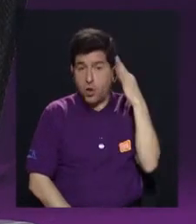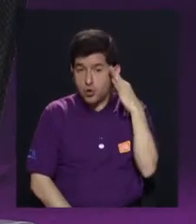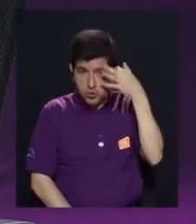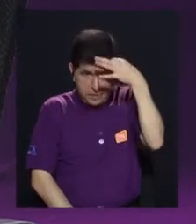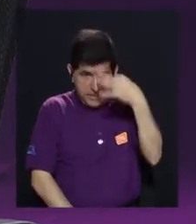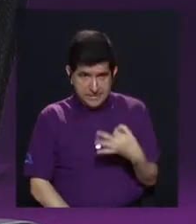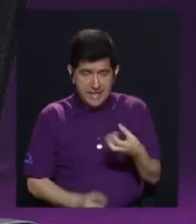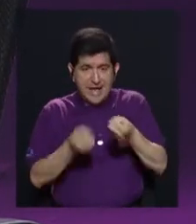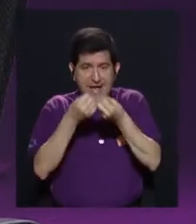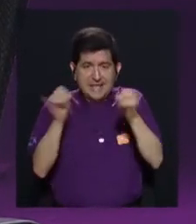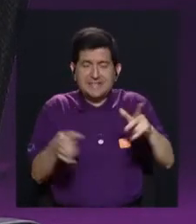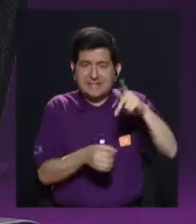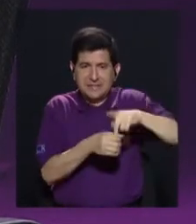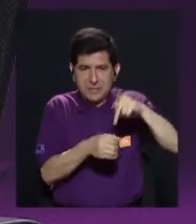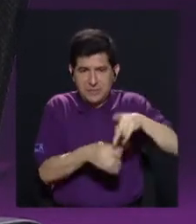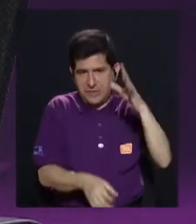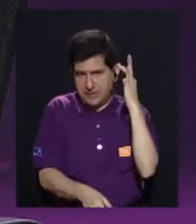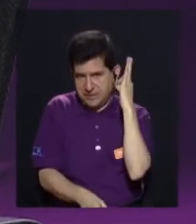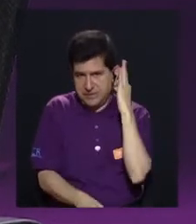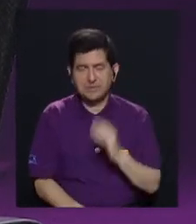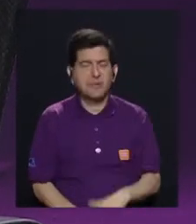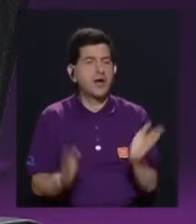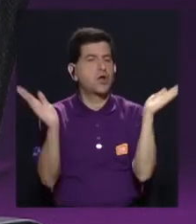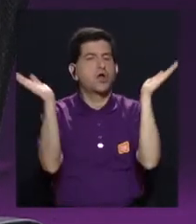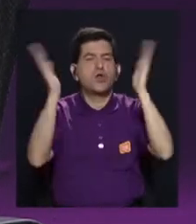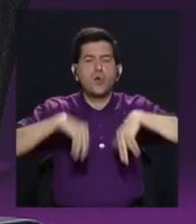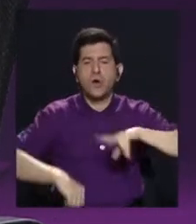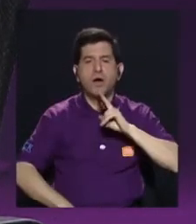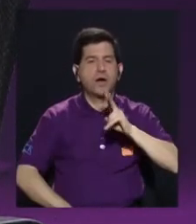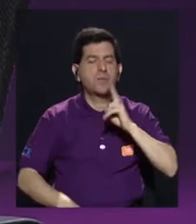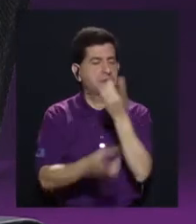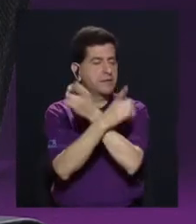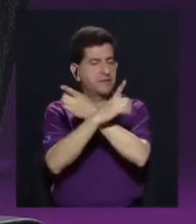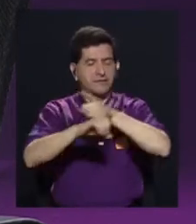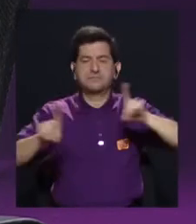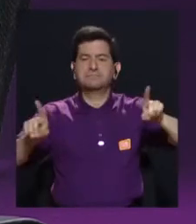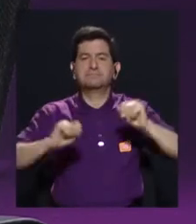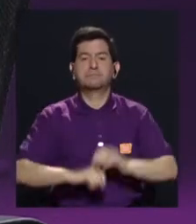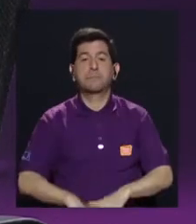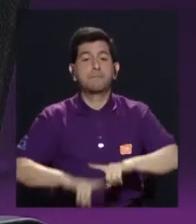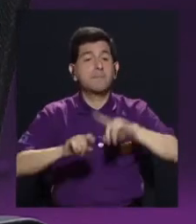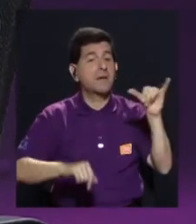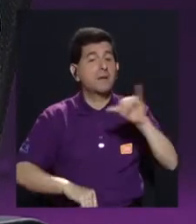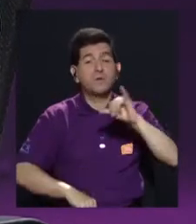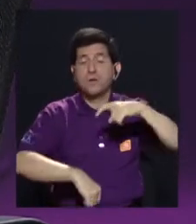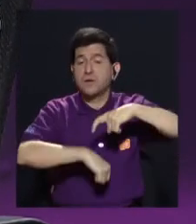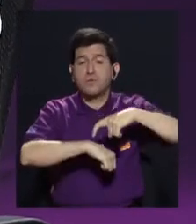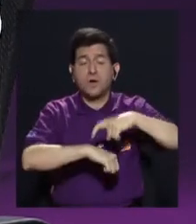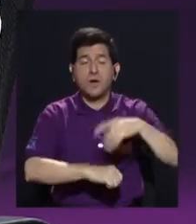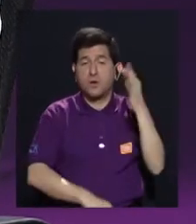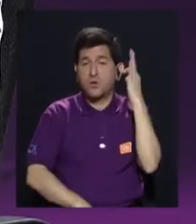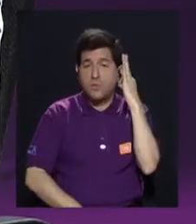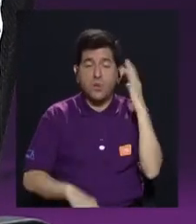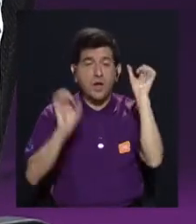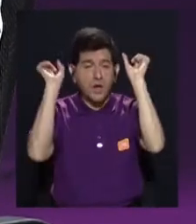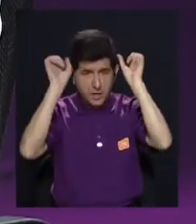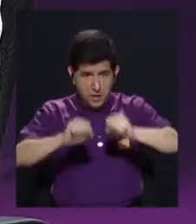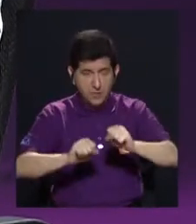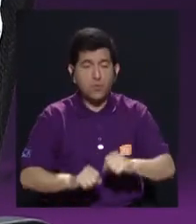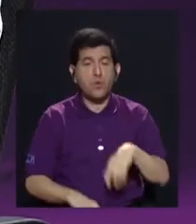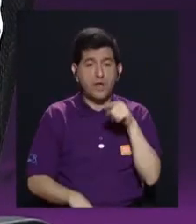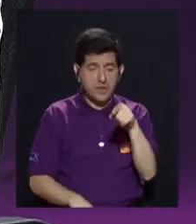que sin la participación de las mujeres no hay una verdadera democracia pero al mismo tiempo las mujeres que logran ocupar